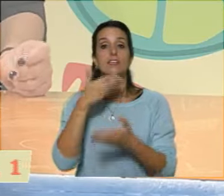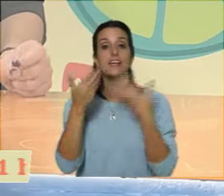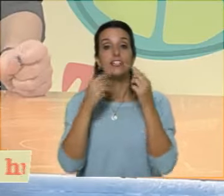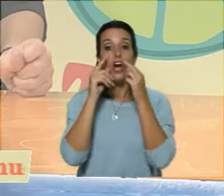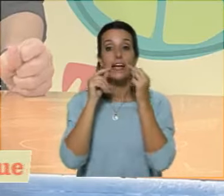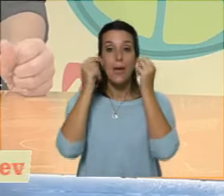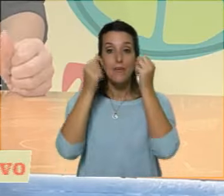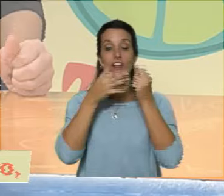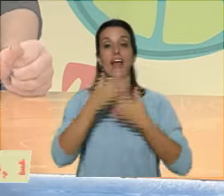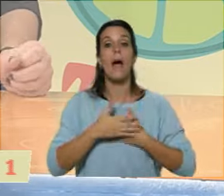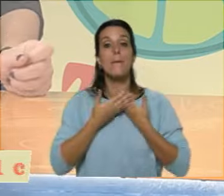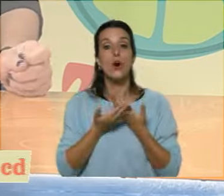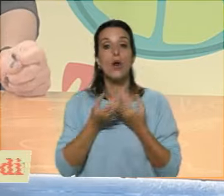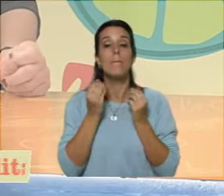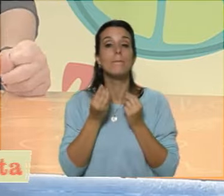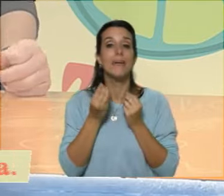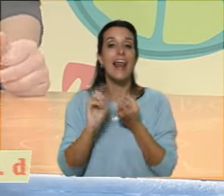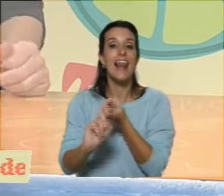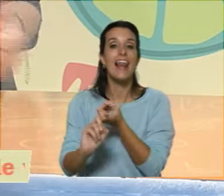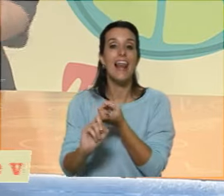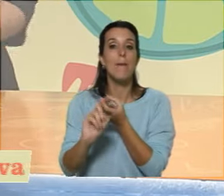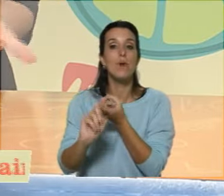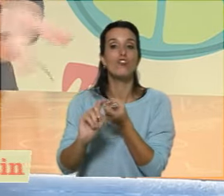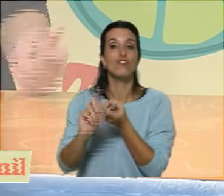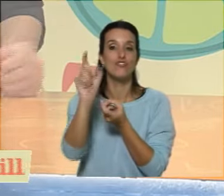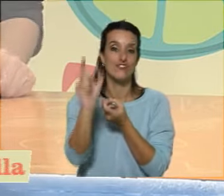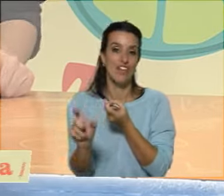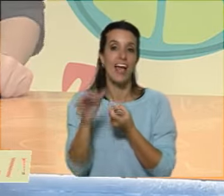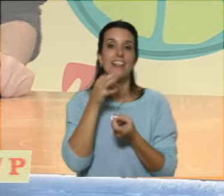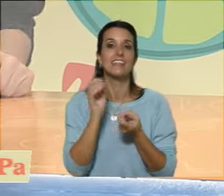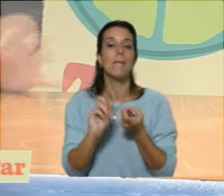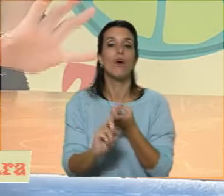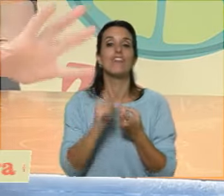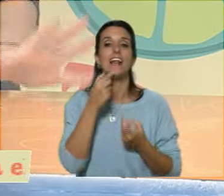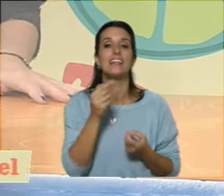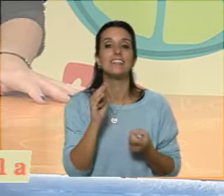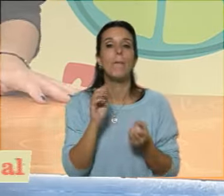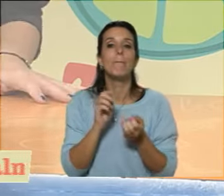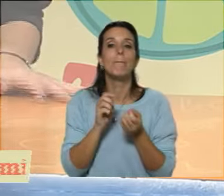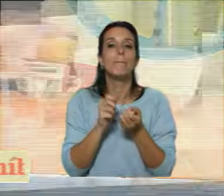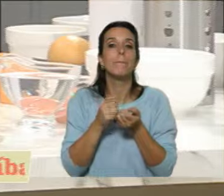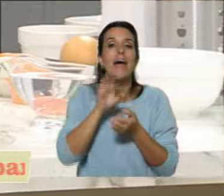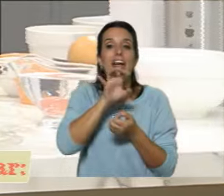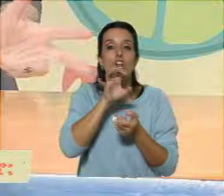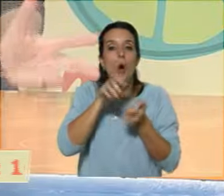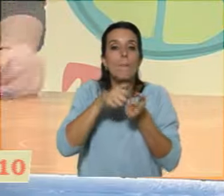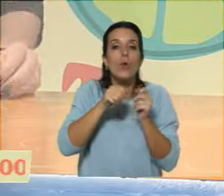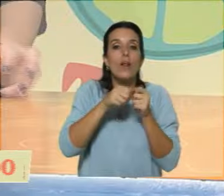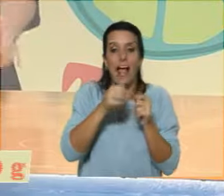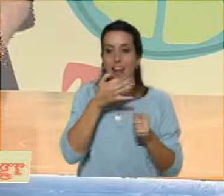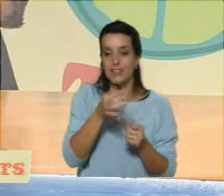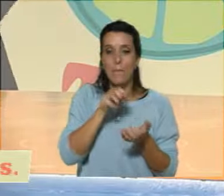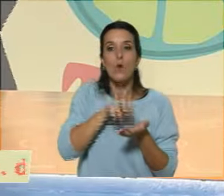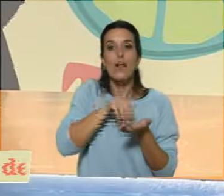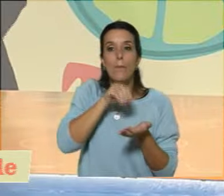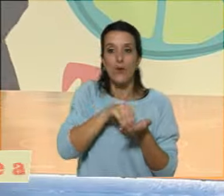Es una canción de amor para la pulga, se llama así. ¿Para quién? Para la pulga, porque a Eva Luna le dice así como la pulga. A la pulga. Ay, la pulga, románticamente, la